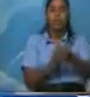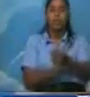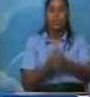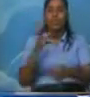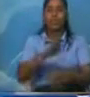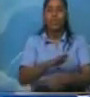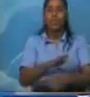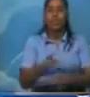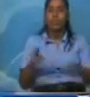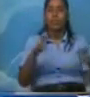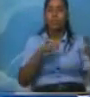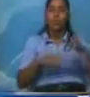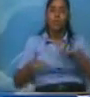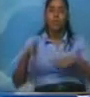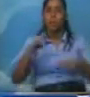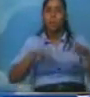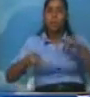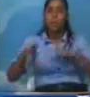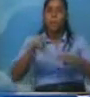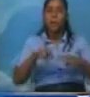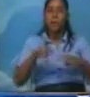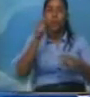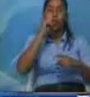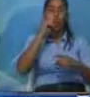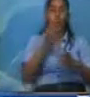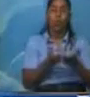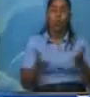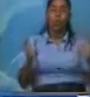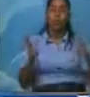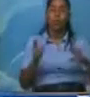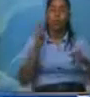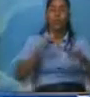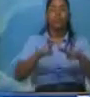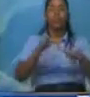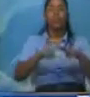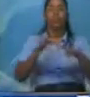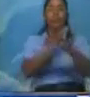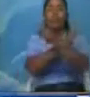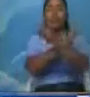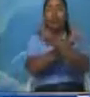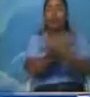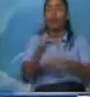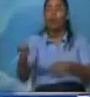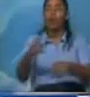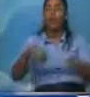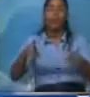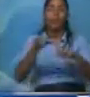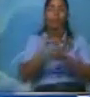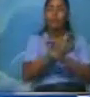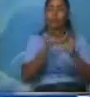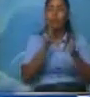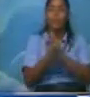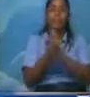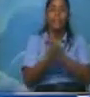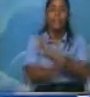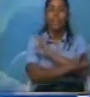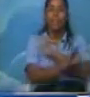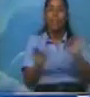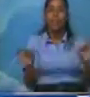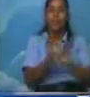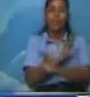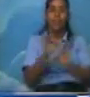velando al velando al difunto y los muchachitos jugando allá como si no había pasado